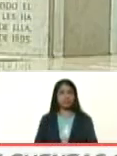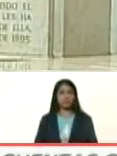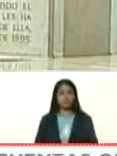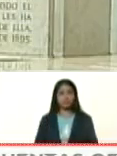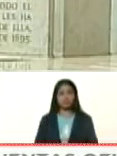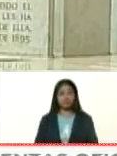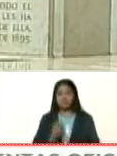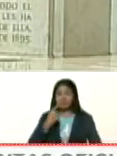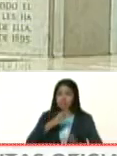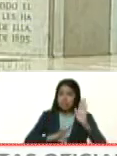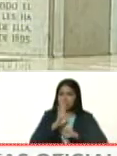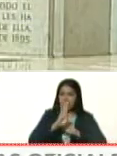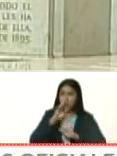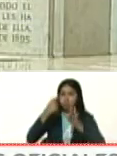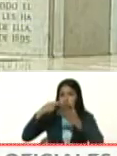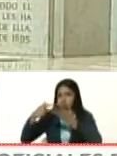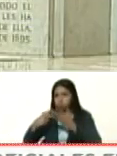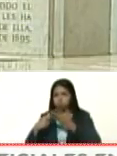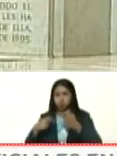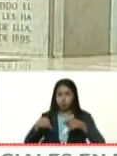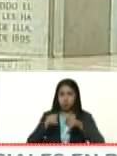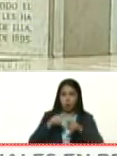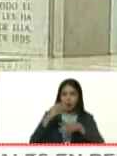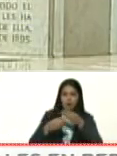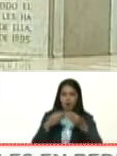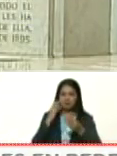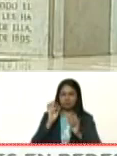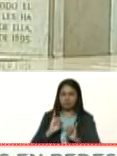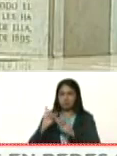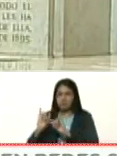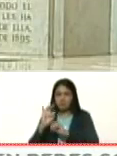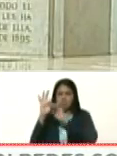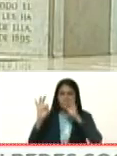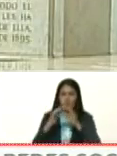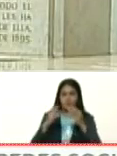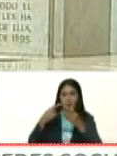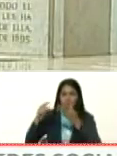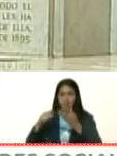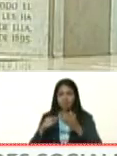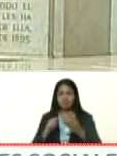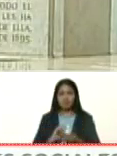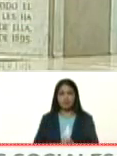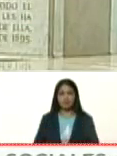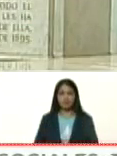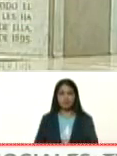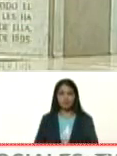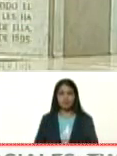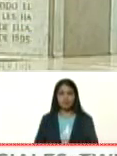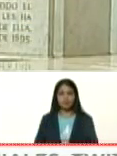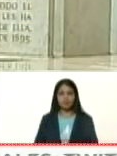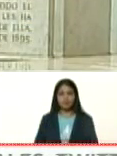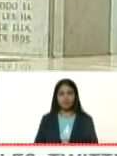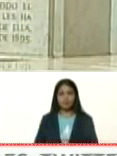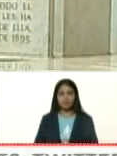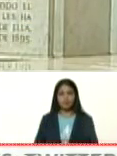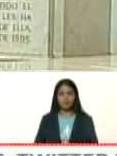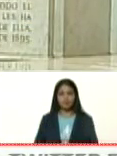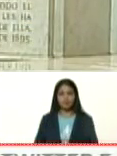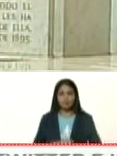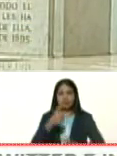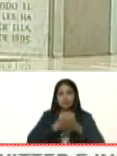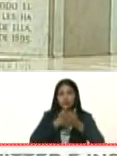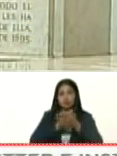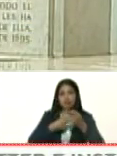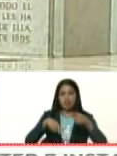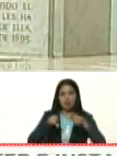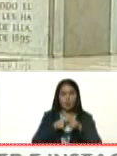el desarrollo de los acontecimientos hubieran sido otros. La batalla del